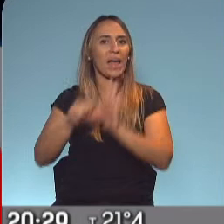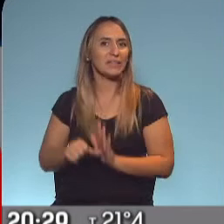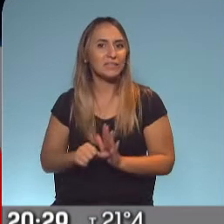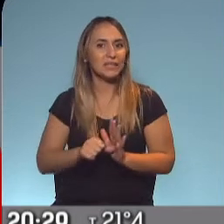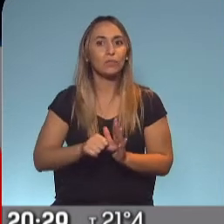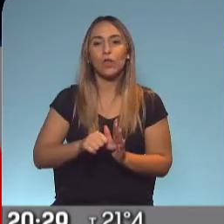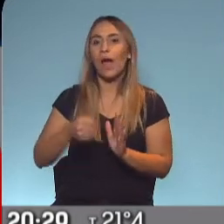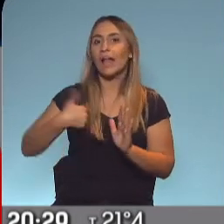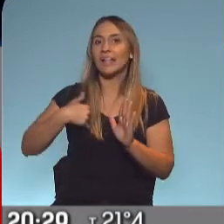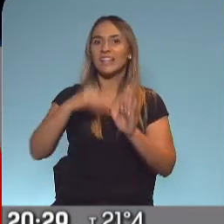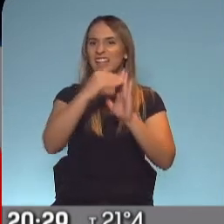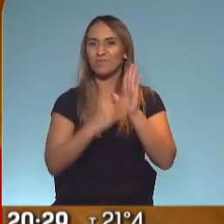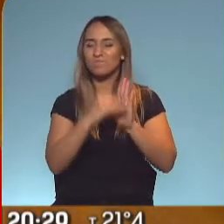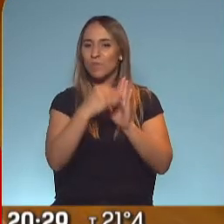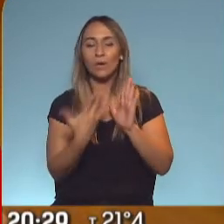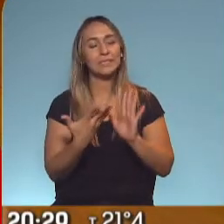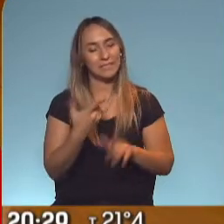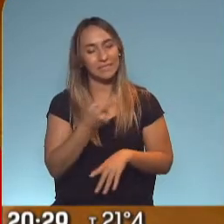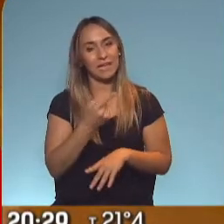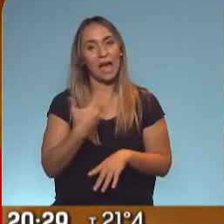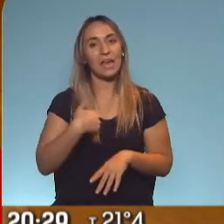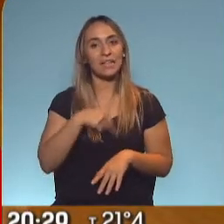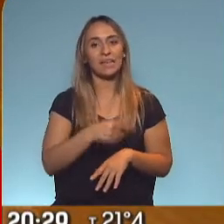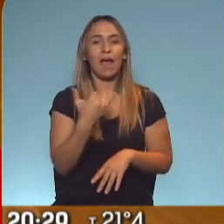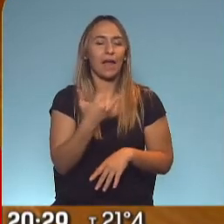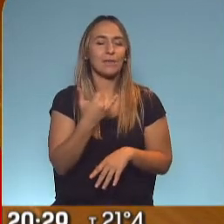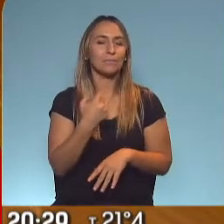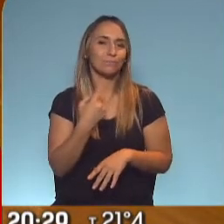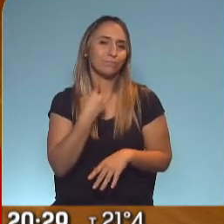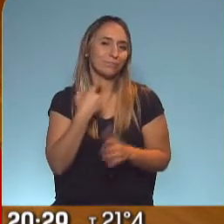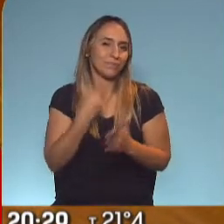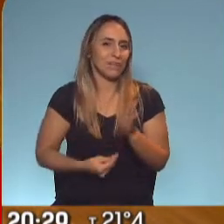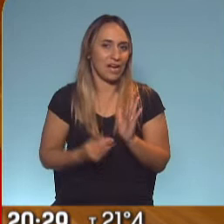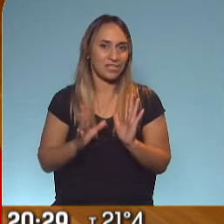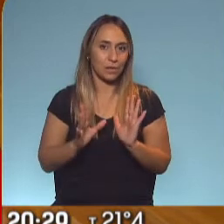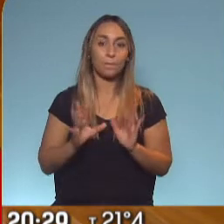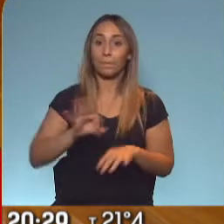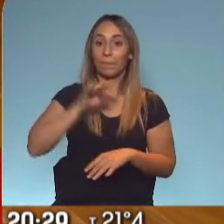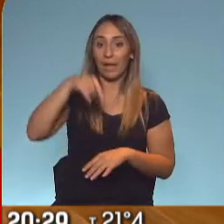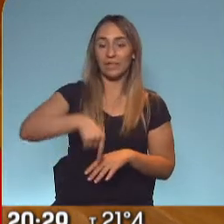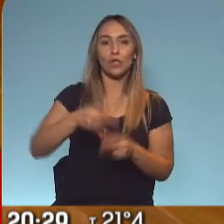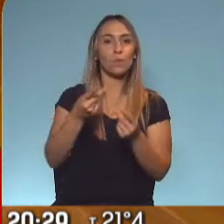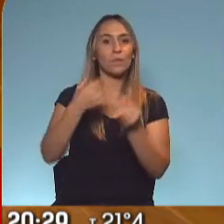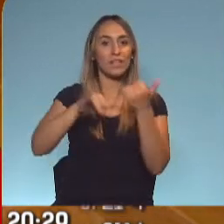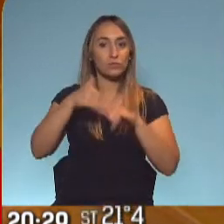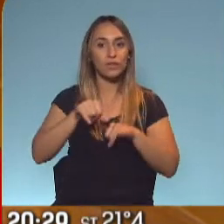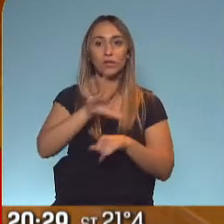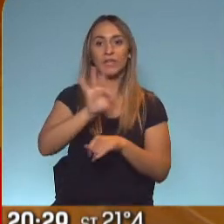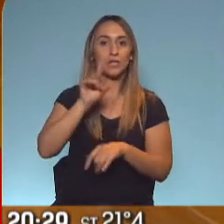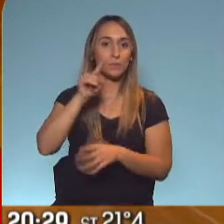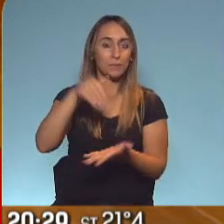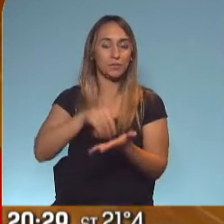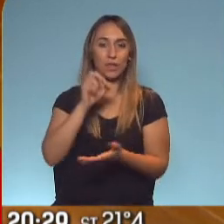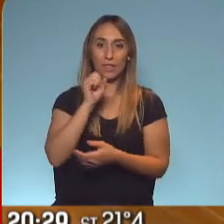¿no? Argentina tiene una gran falencia, es decir, primero, este año hay un presupuesto de prácticamente 500.000 millones